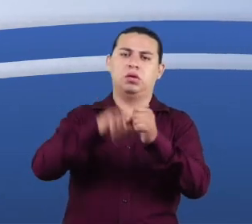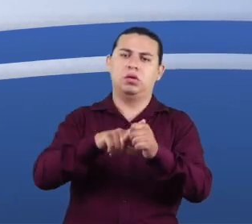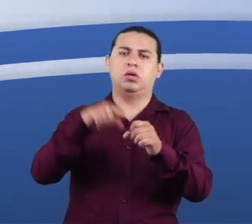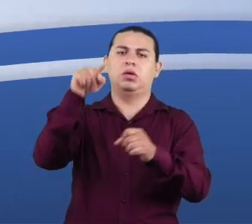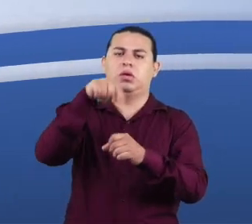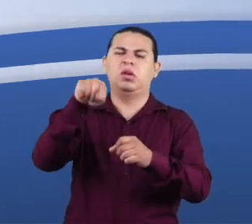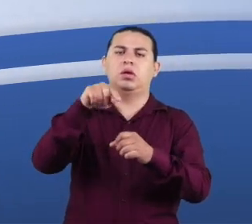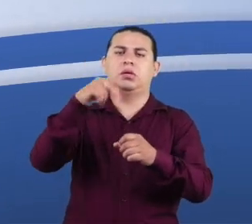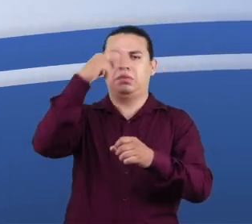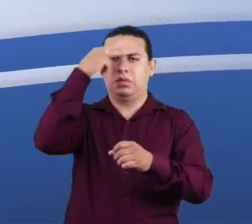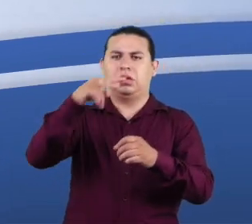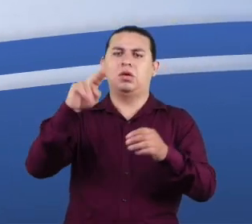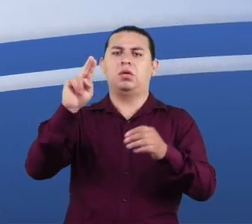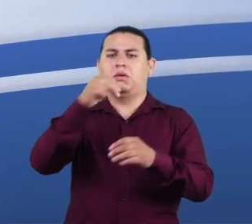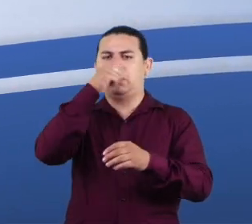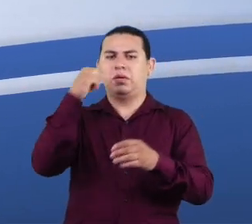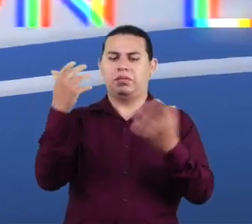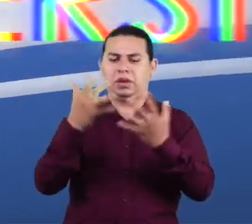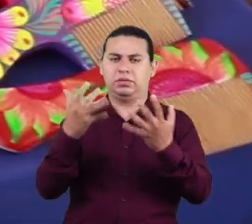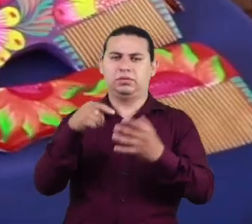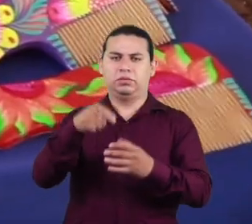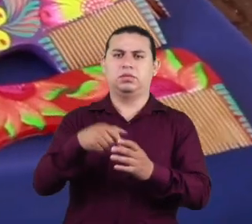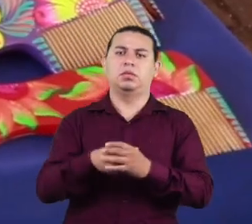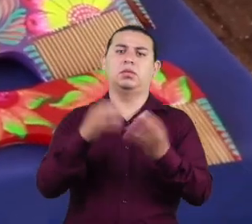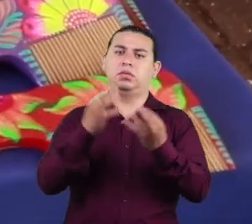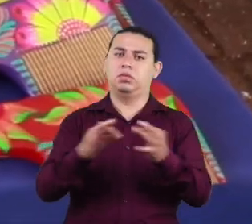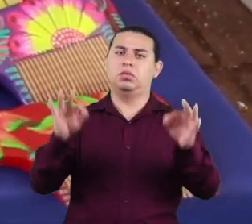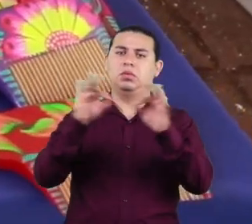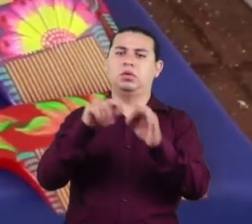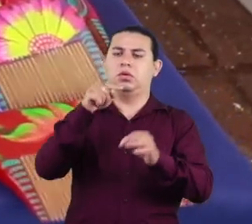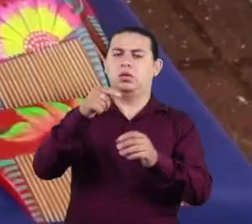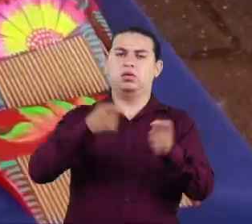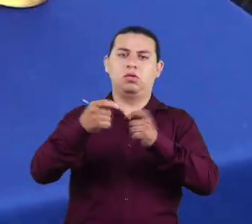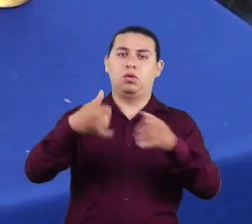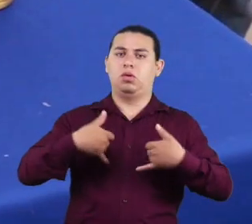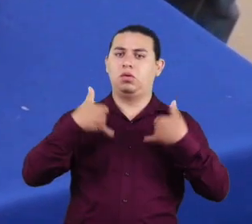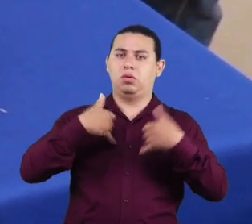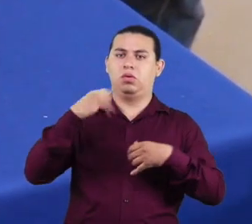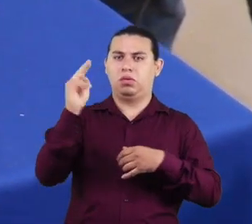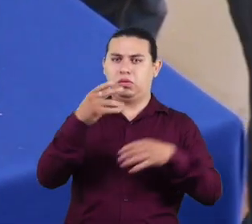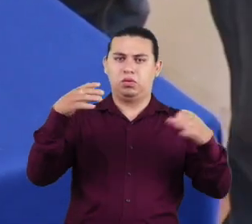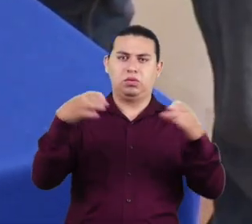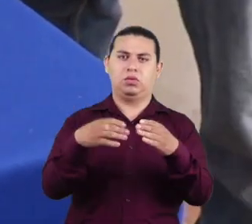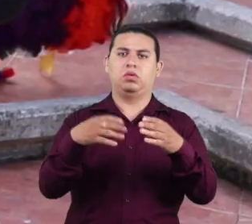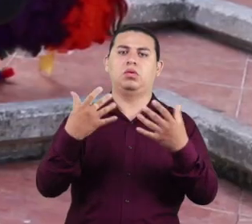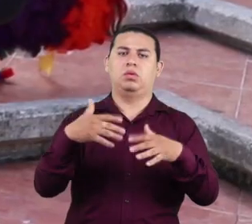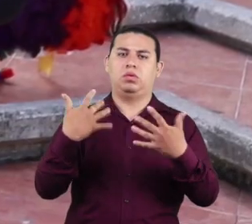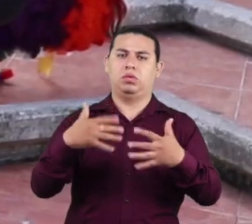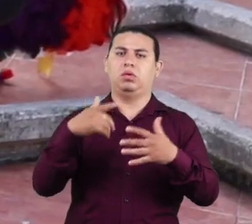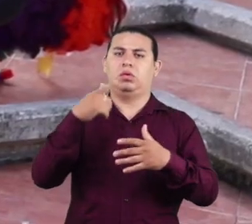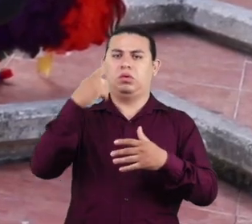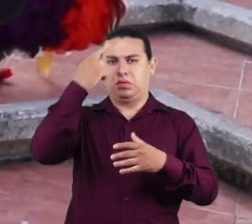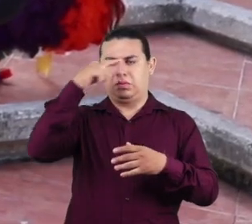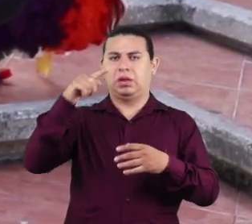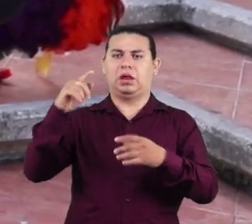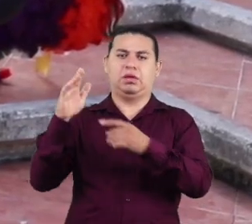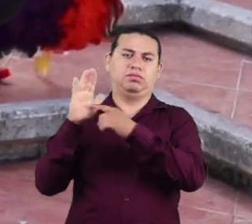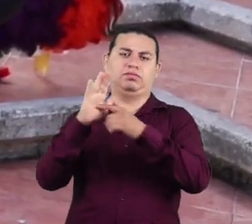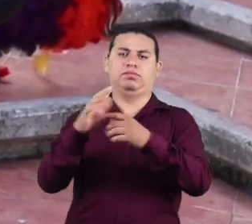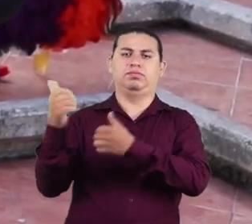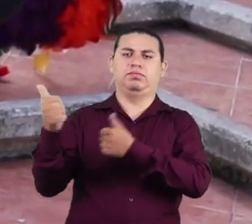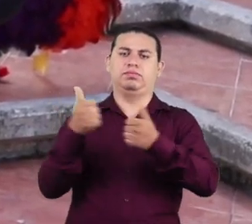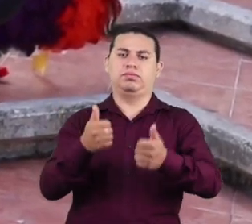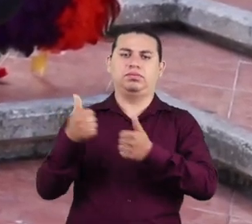encuentro cultural étnico organizado por la UAP. Es un evento muy importante que está organizado por los jóvenes estudiantes de esta máxima